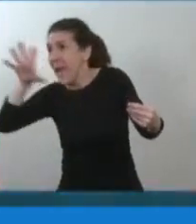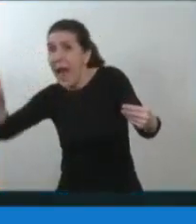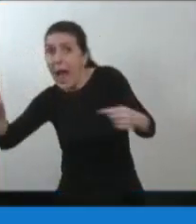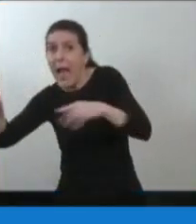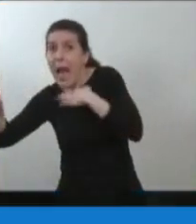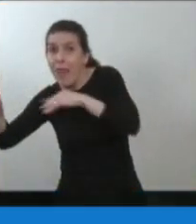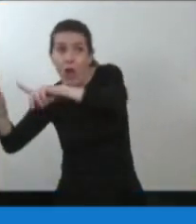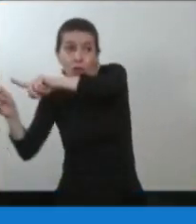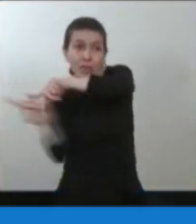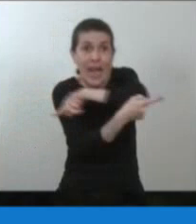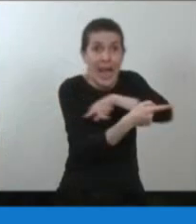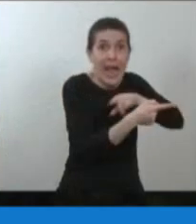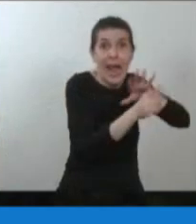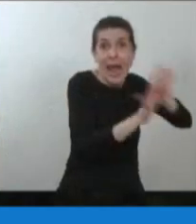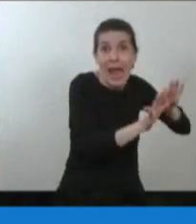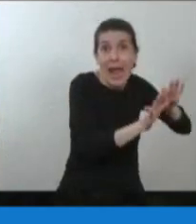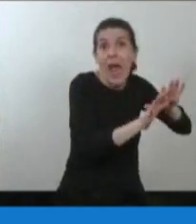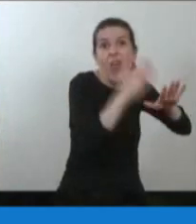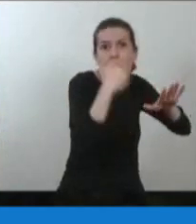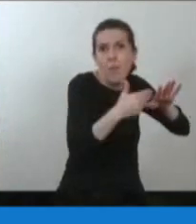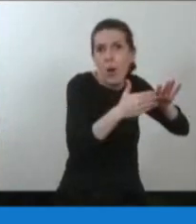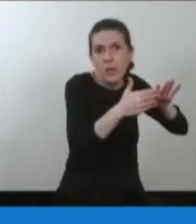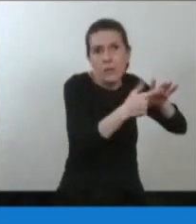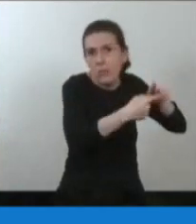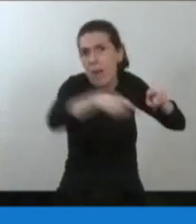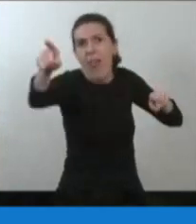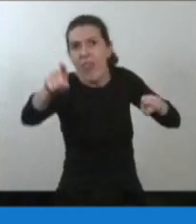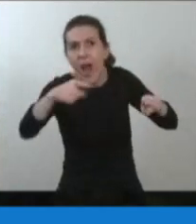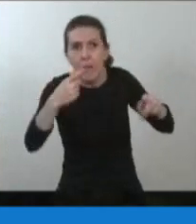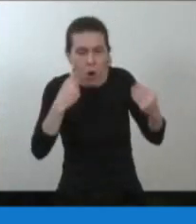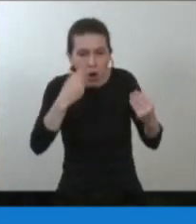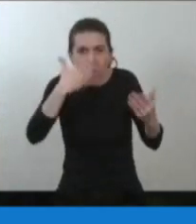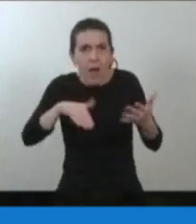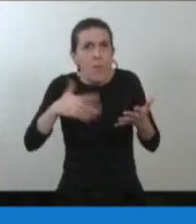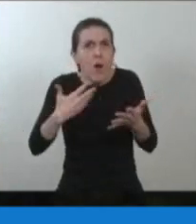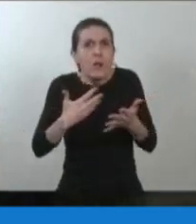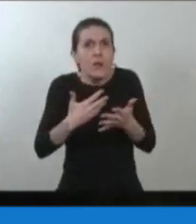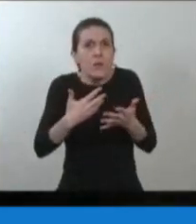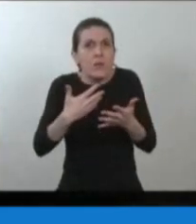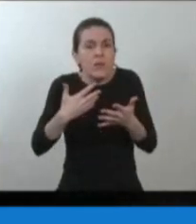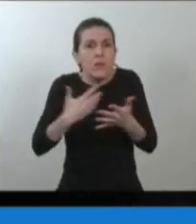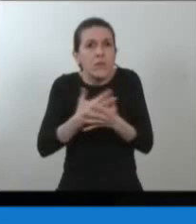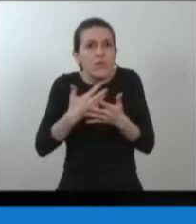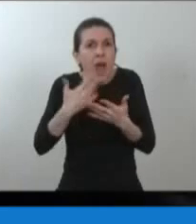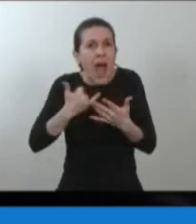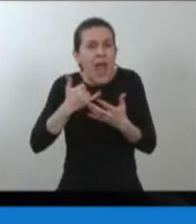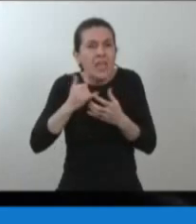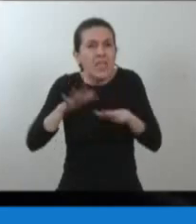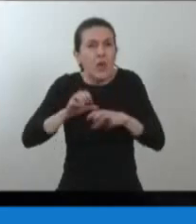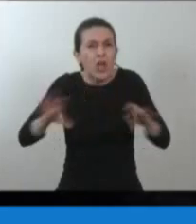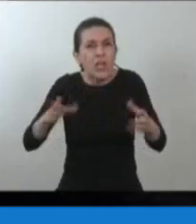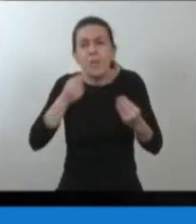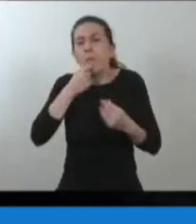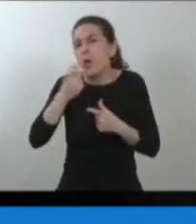posible desalojarlos para que no pasen también desgracias que hemos vivido no hace mucho tiempo cuando una